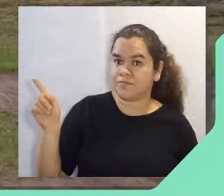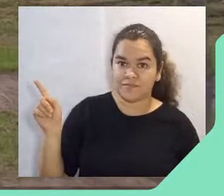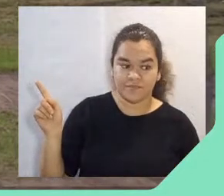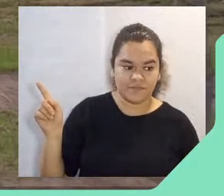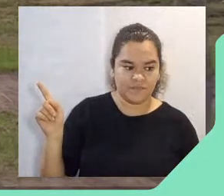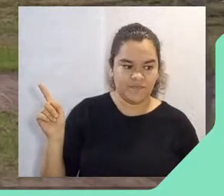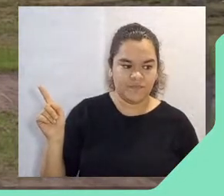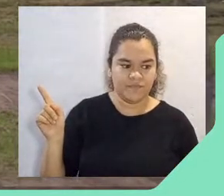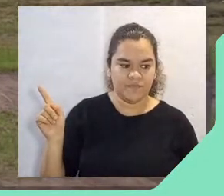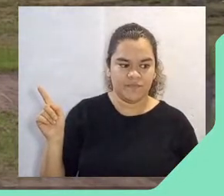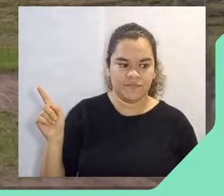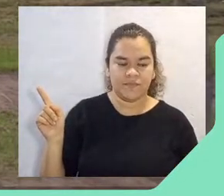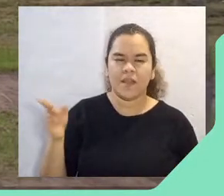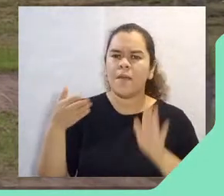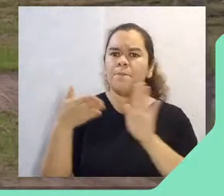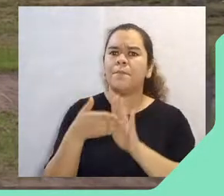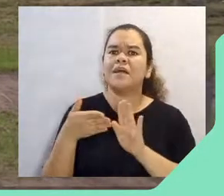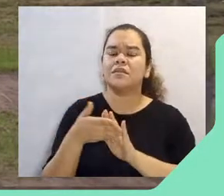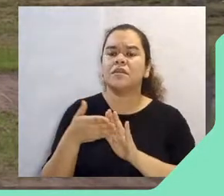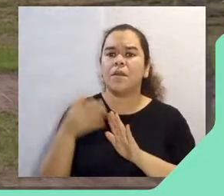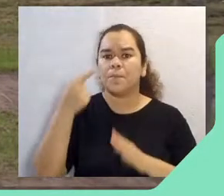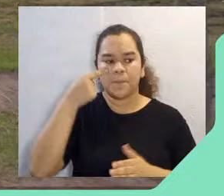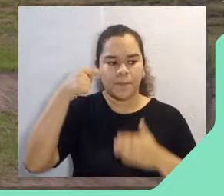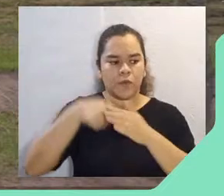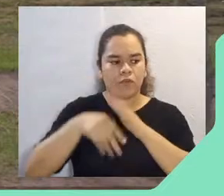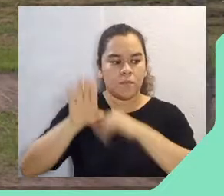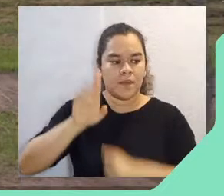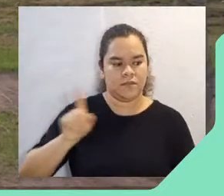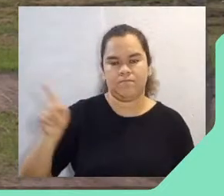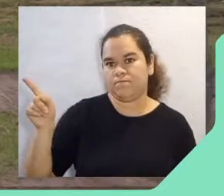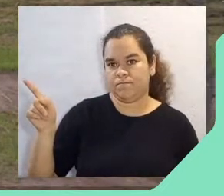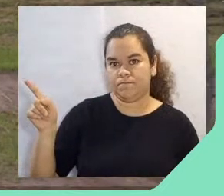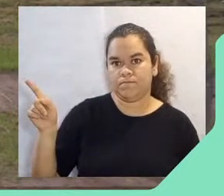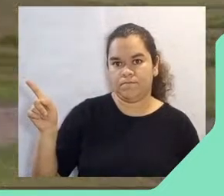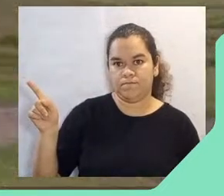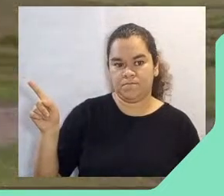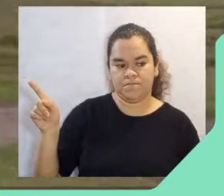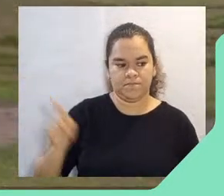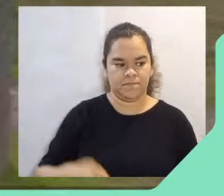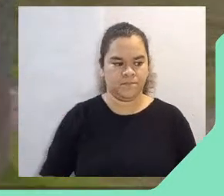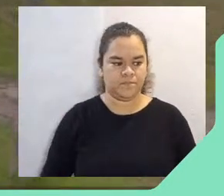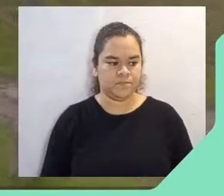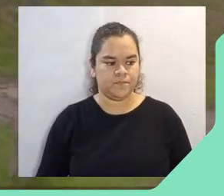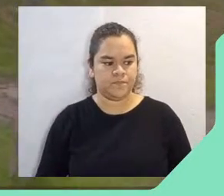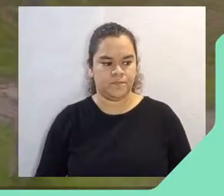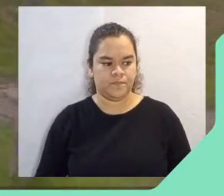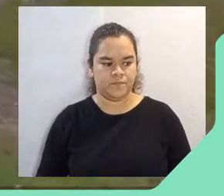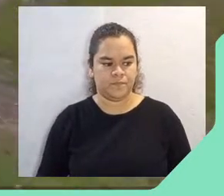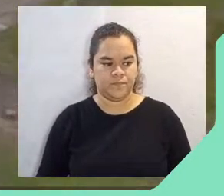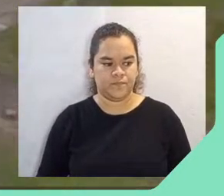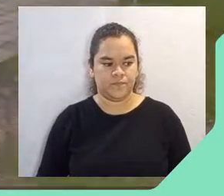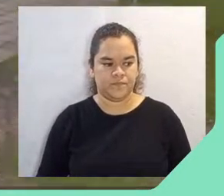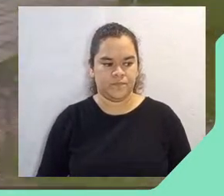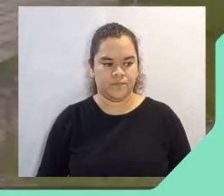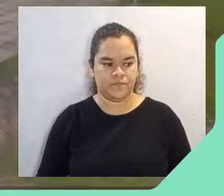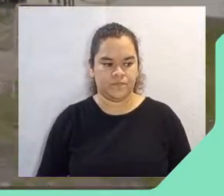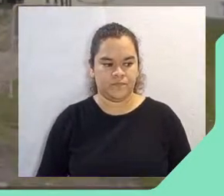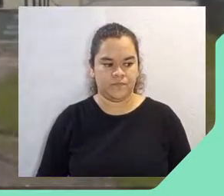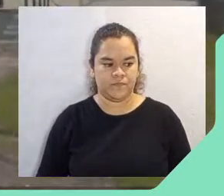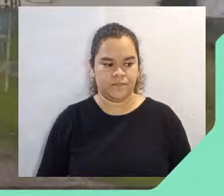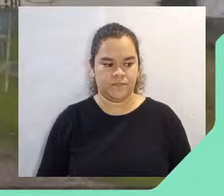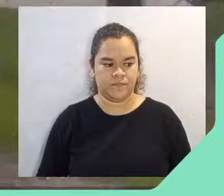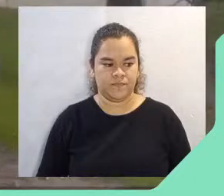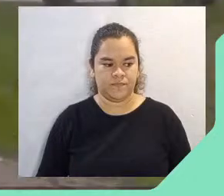materias más específicas, digamos, de la carrera. Y acá ya van a poder empezar a ver lo que